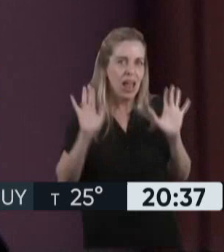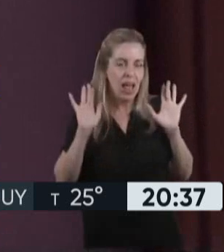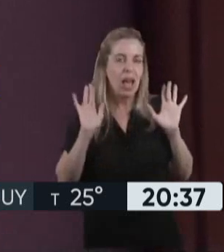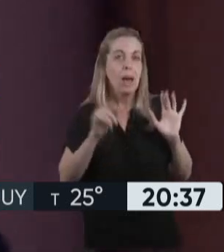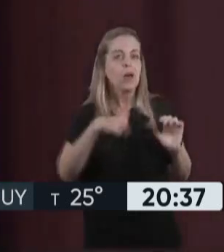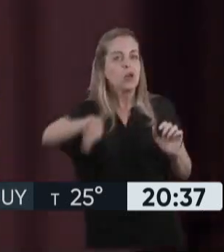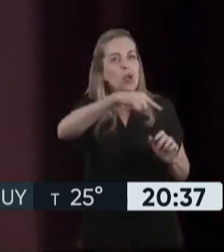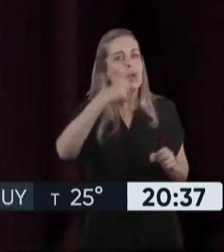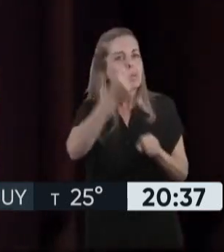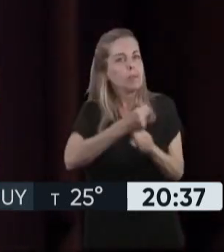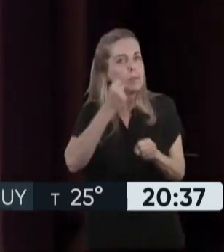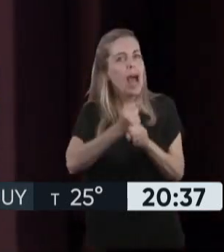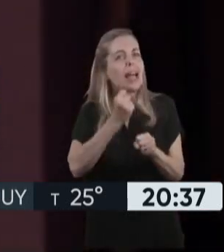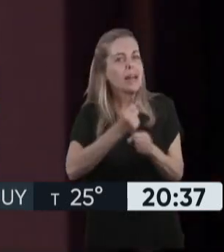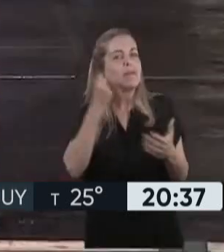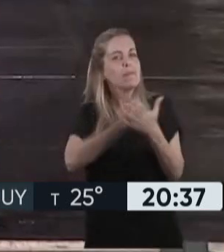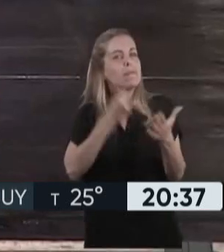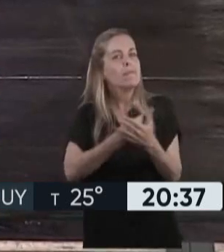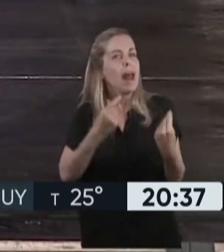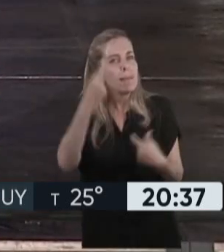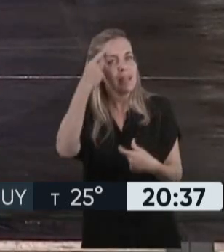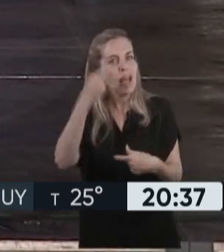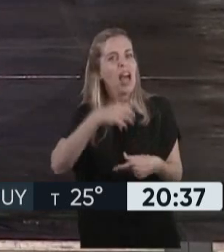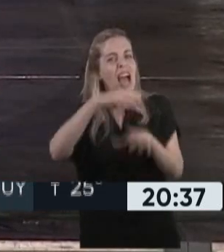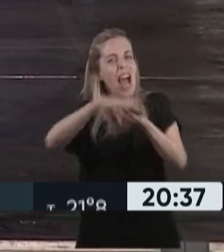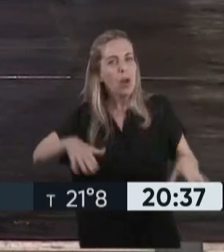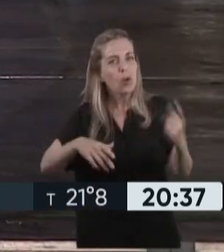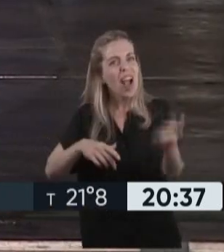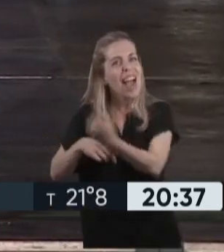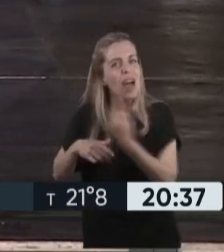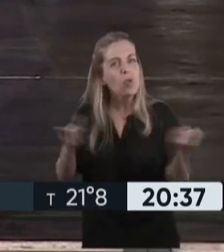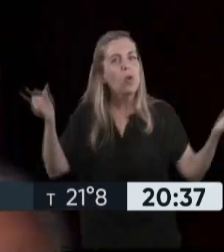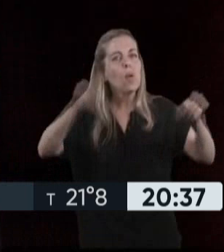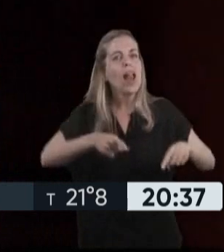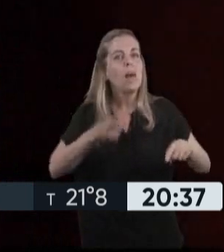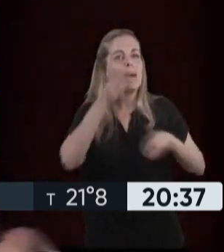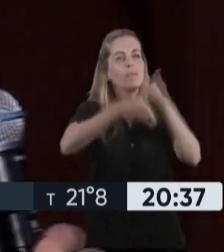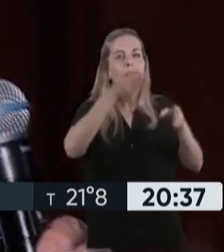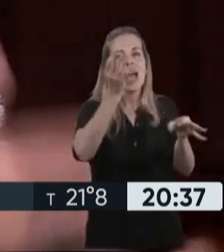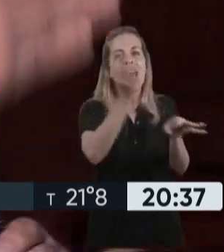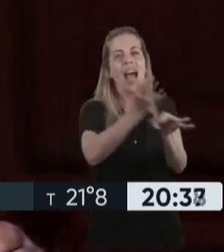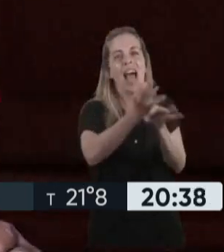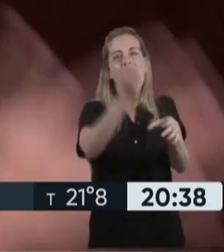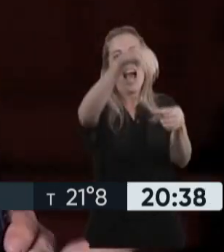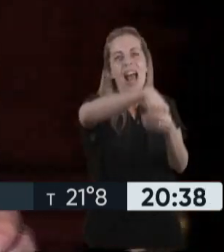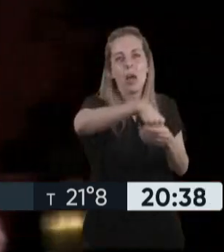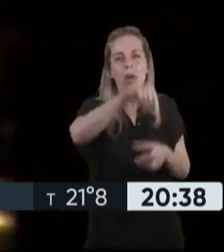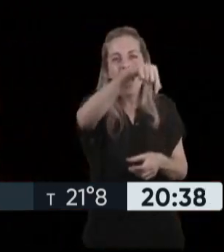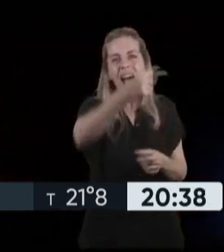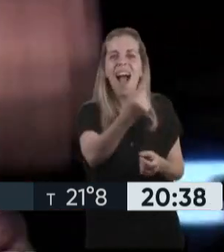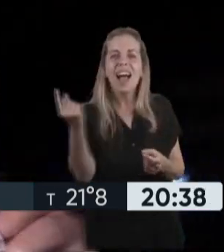Vamos a trabajar para que cada chico vuelva al colegio, para que cada